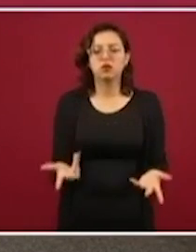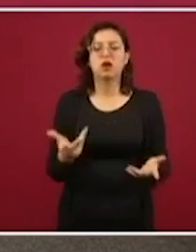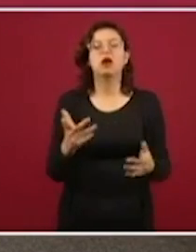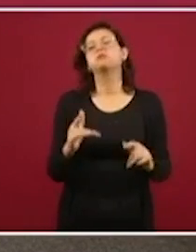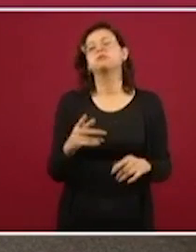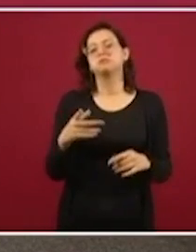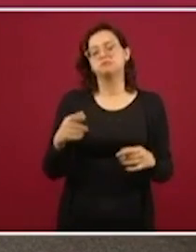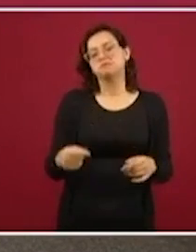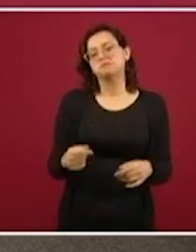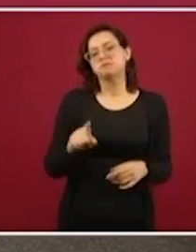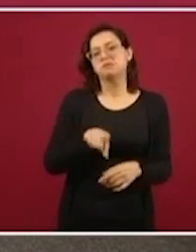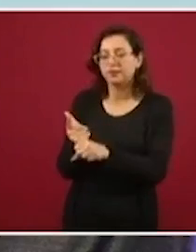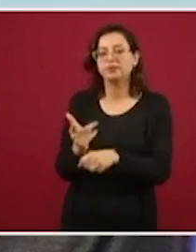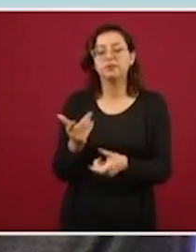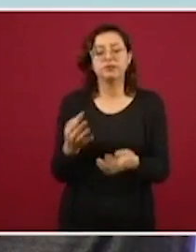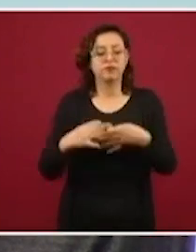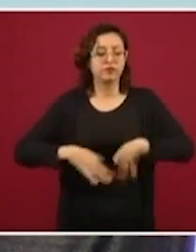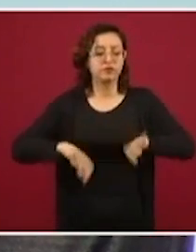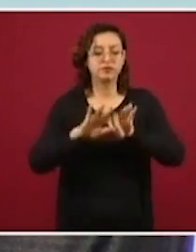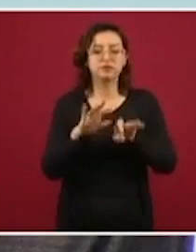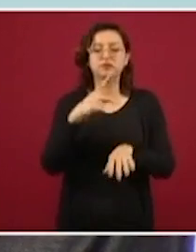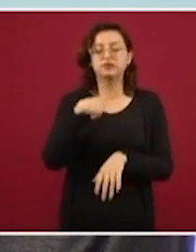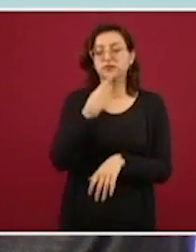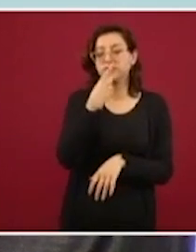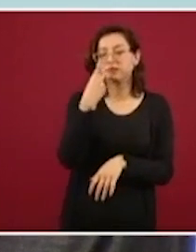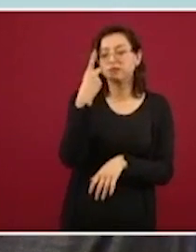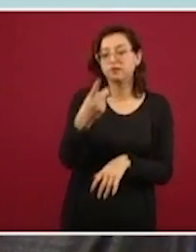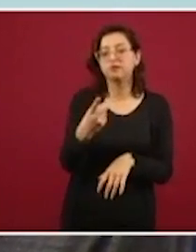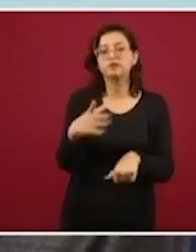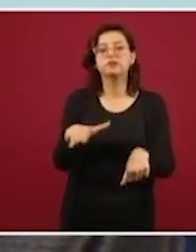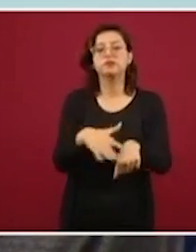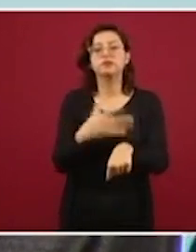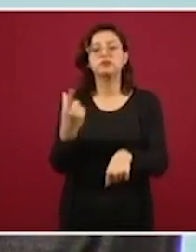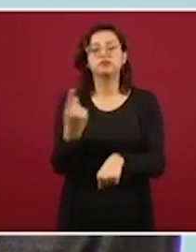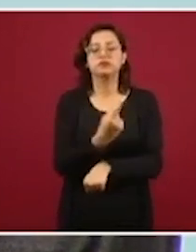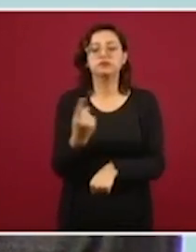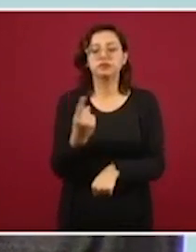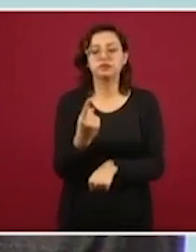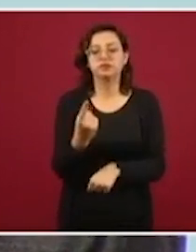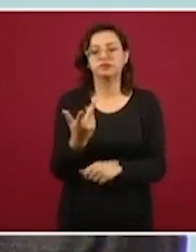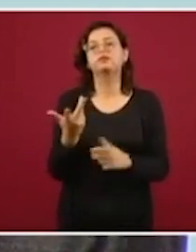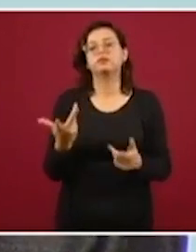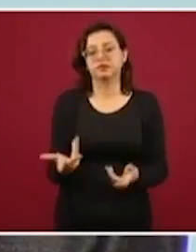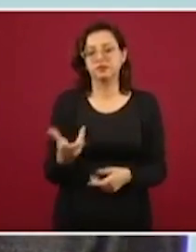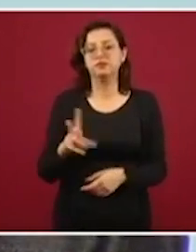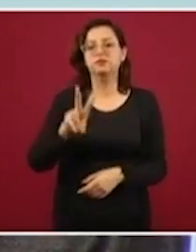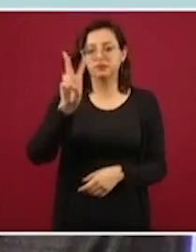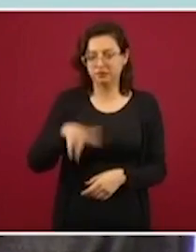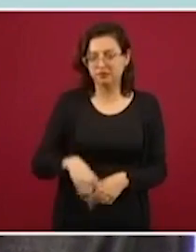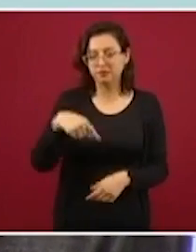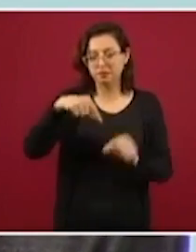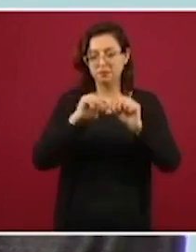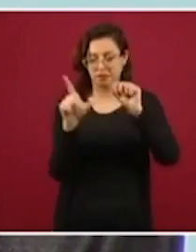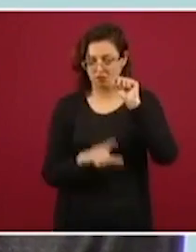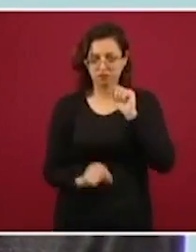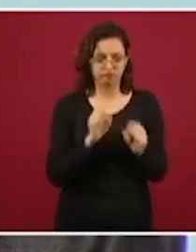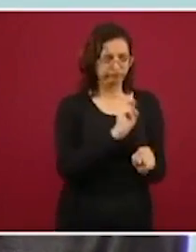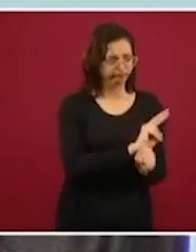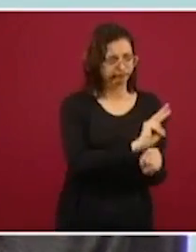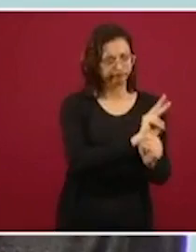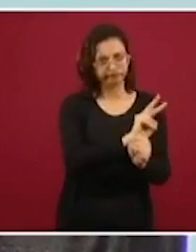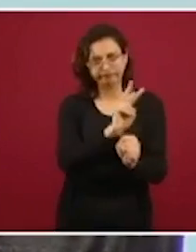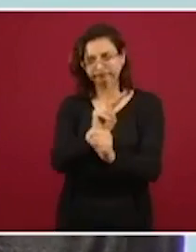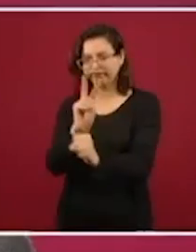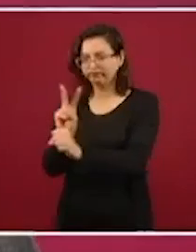del caso de torreón esto nos revela la capacidad del sistema de vigilancia epidemiológica en donde las personas